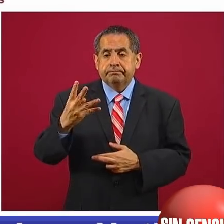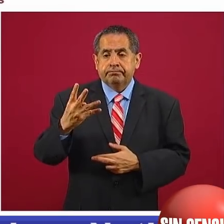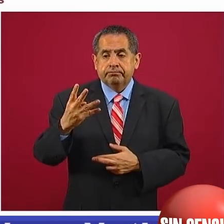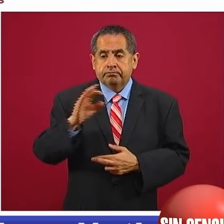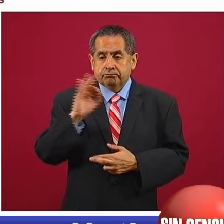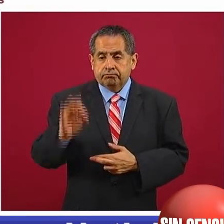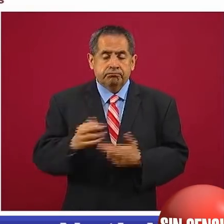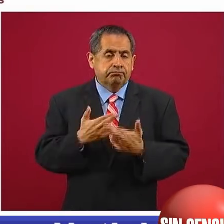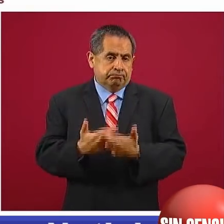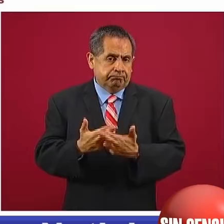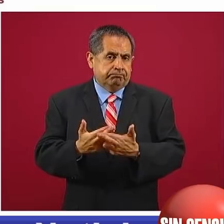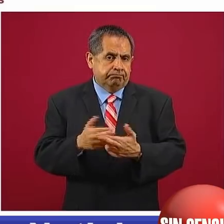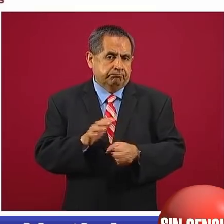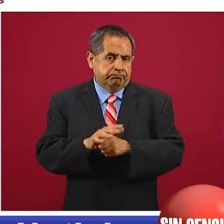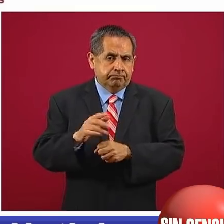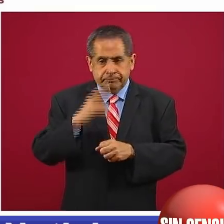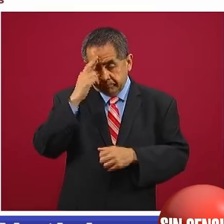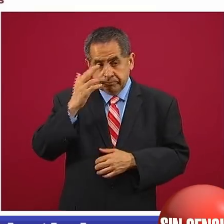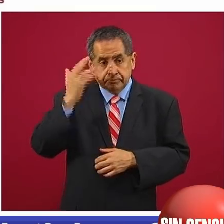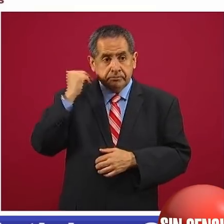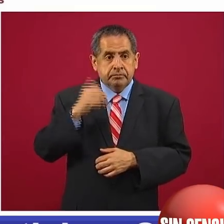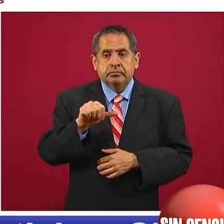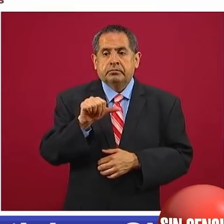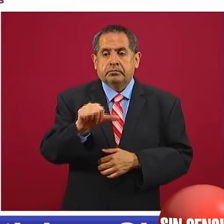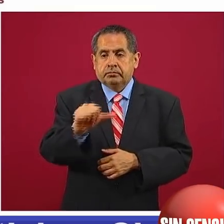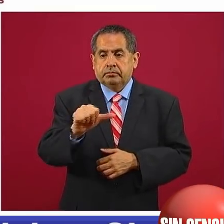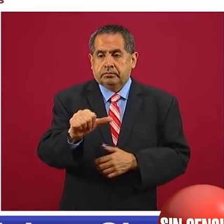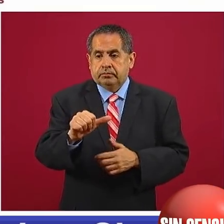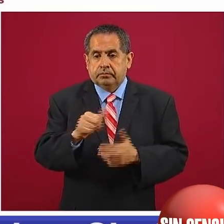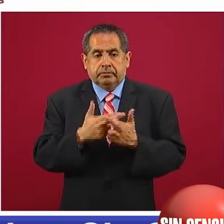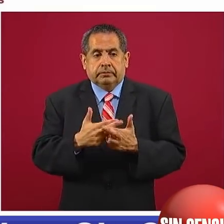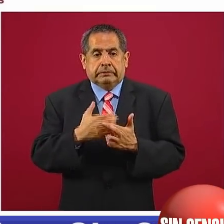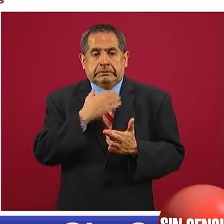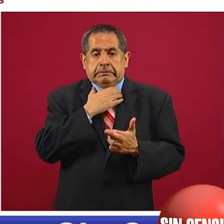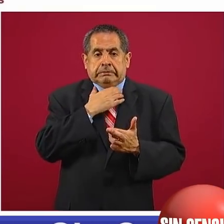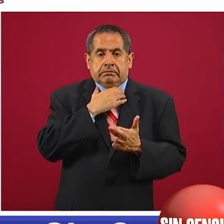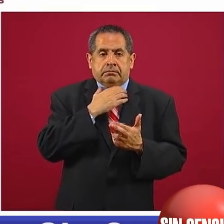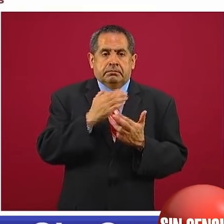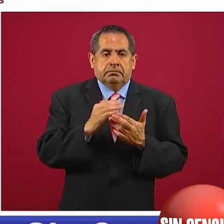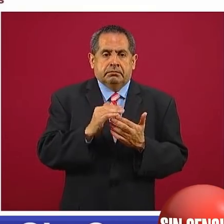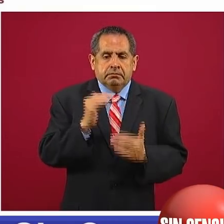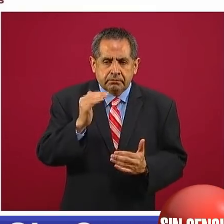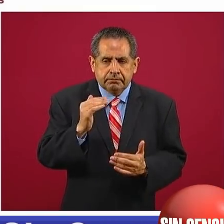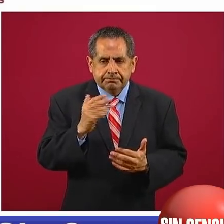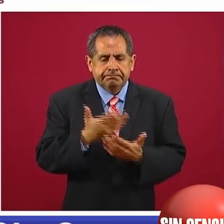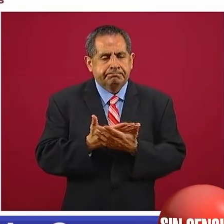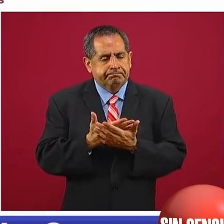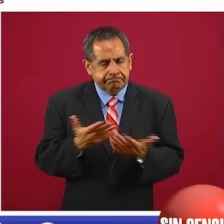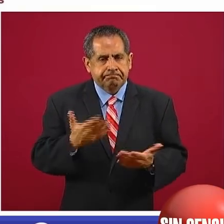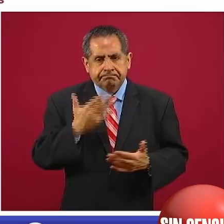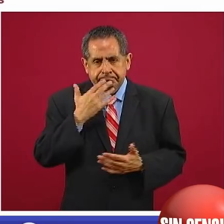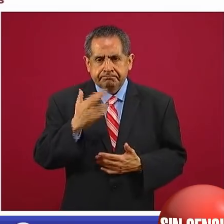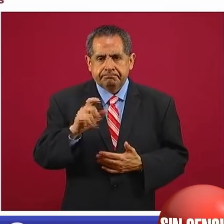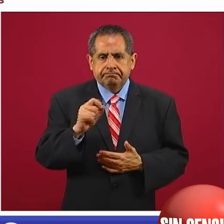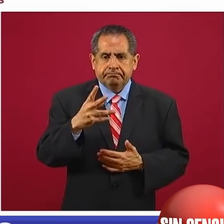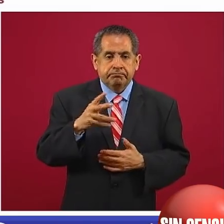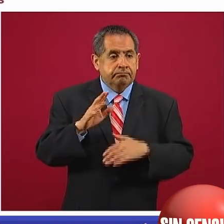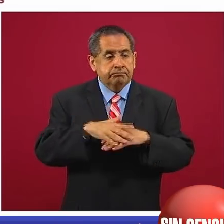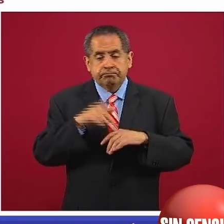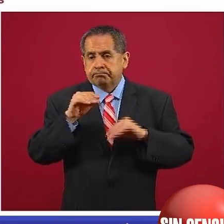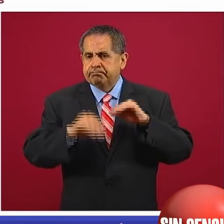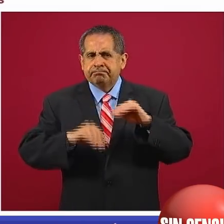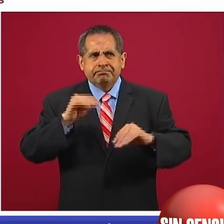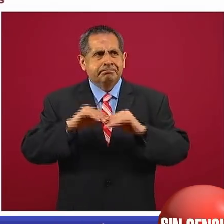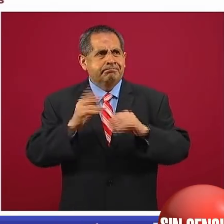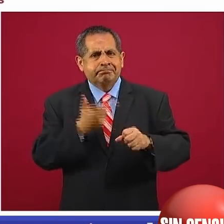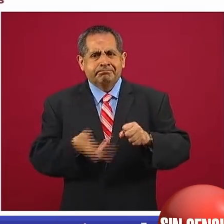que hace unos días teníamos 16% de disponibilidad en Tabasco. ¿Por qué aumentó? Porque aumentó el número de camas. Establecieron